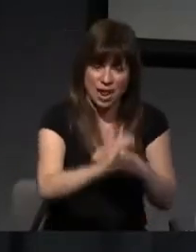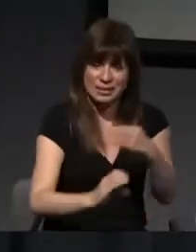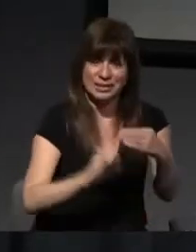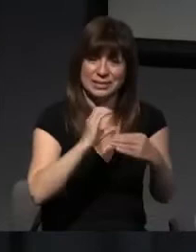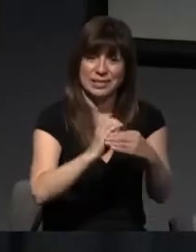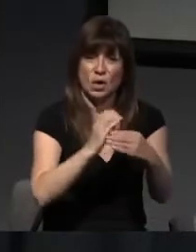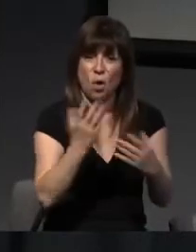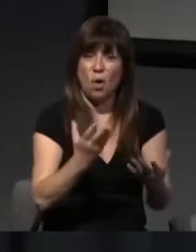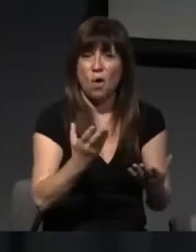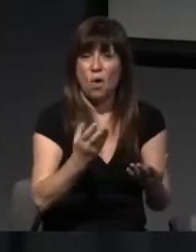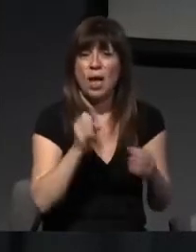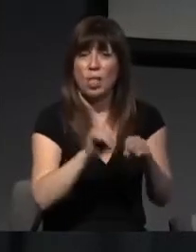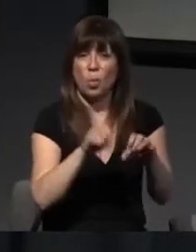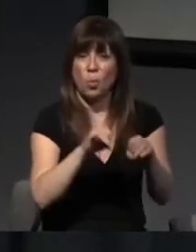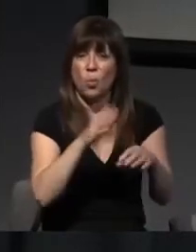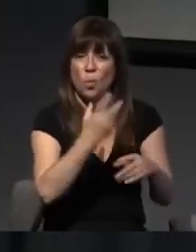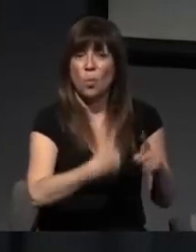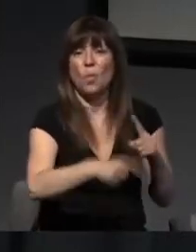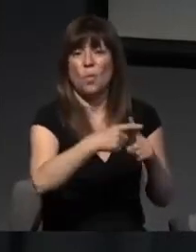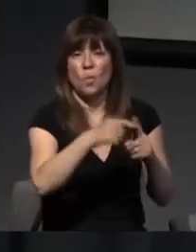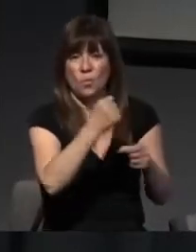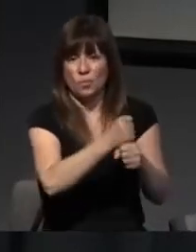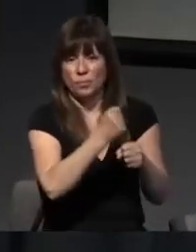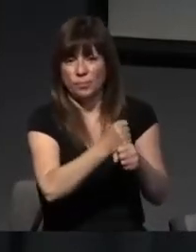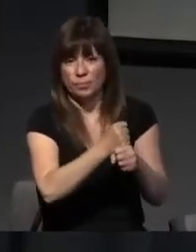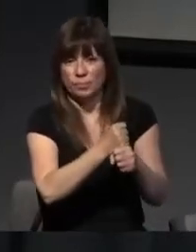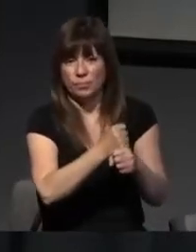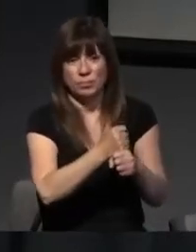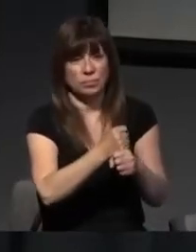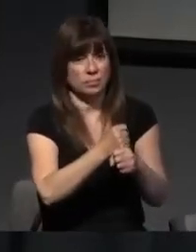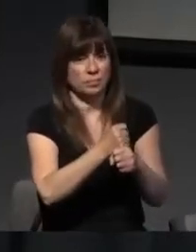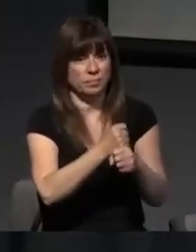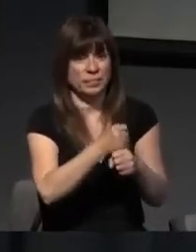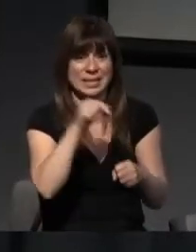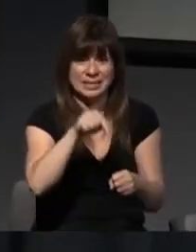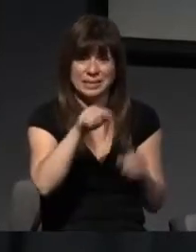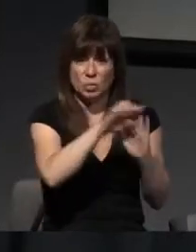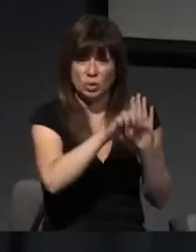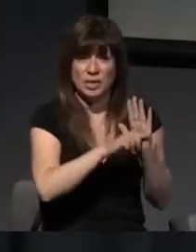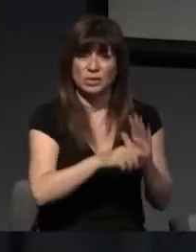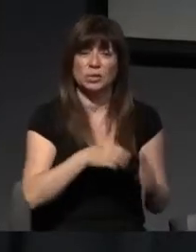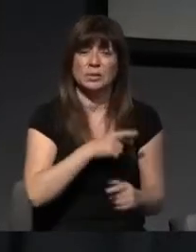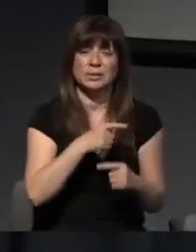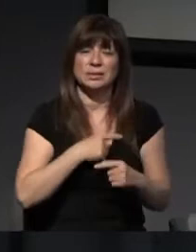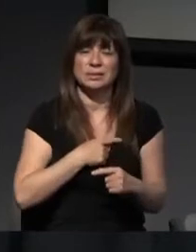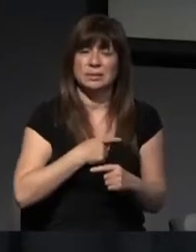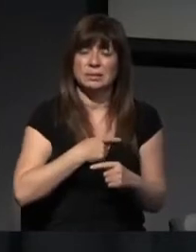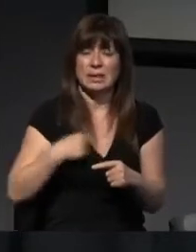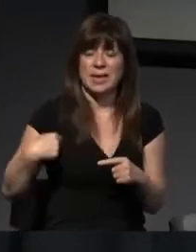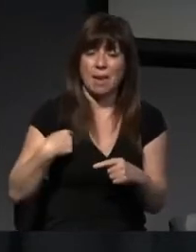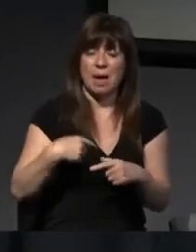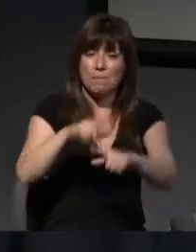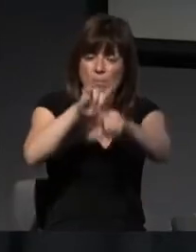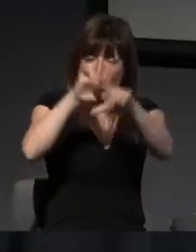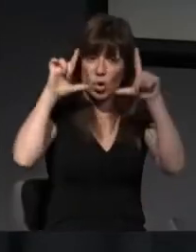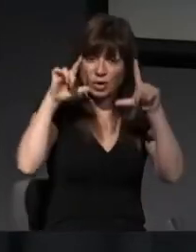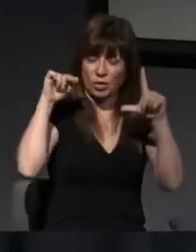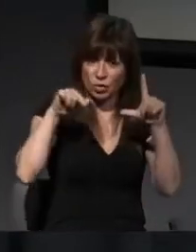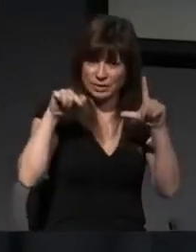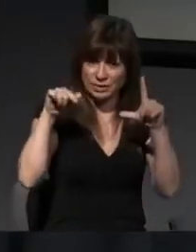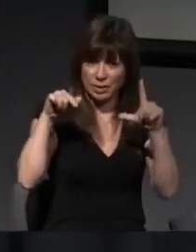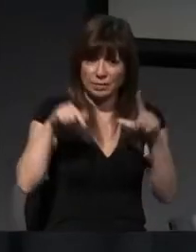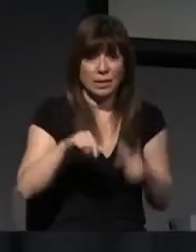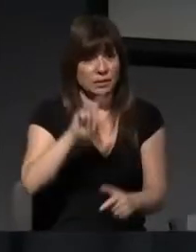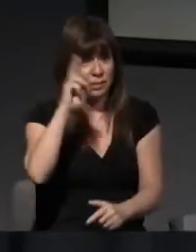la educación y del empleo. Ese fue un proyecto que le llamamos Protagonistas. El segundo proyecto que emprendimos fue uno que se llama Reposicionando, que también tenía una